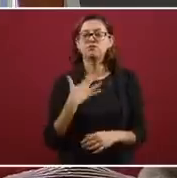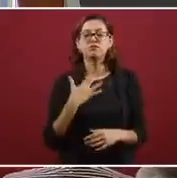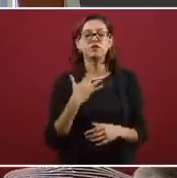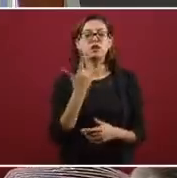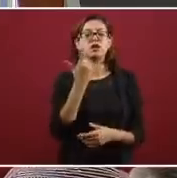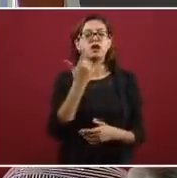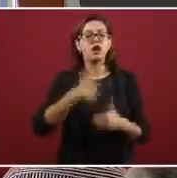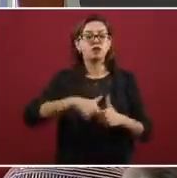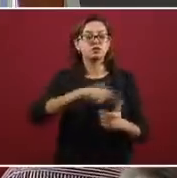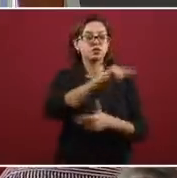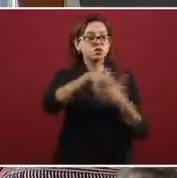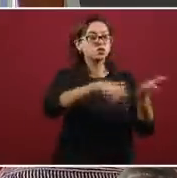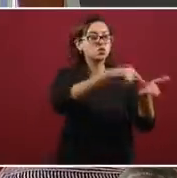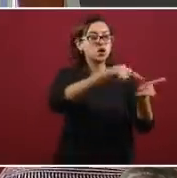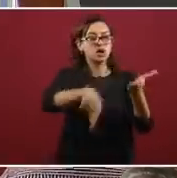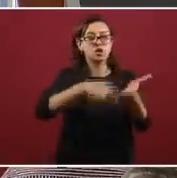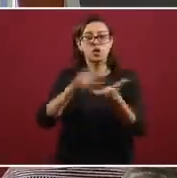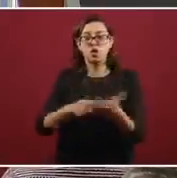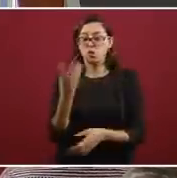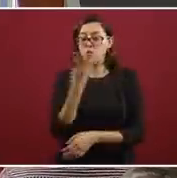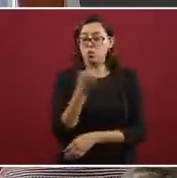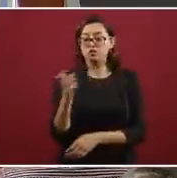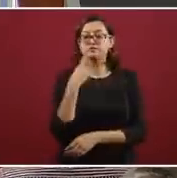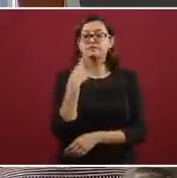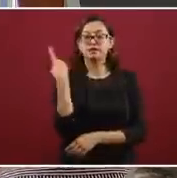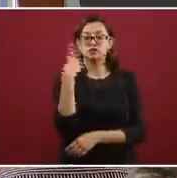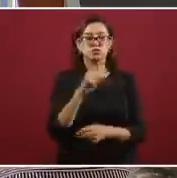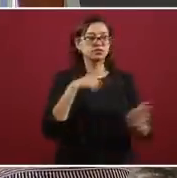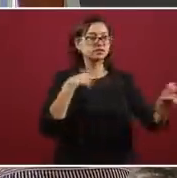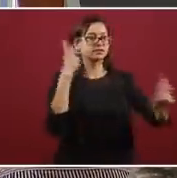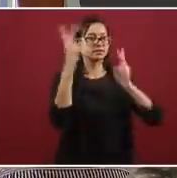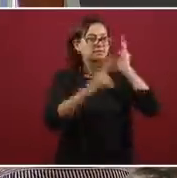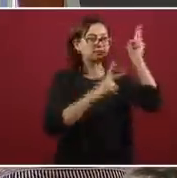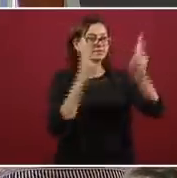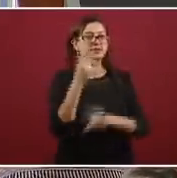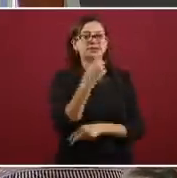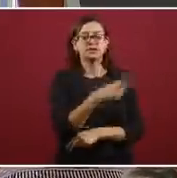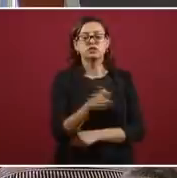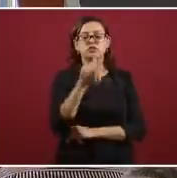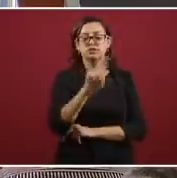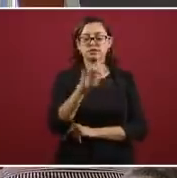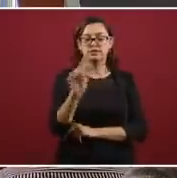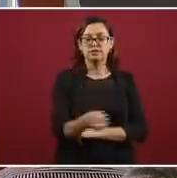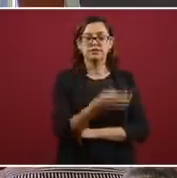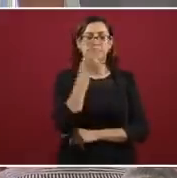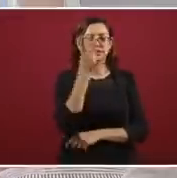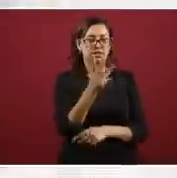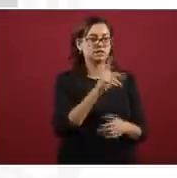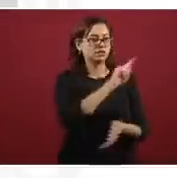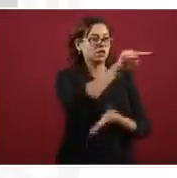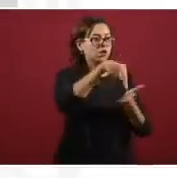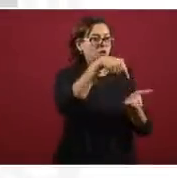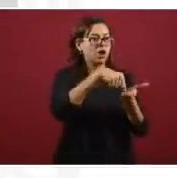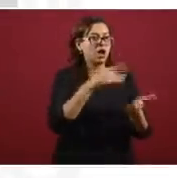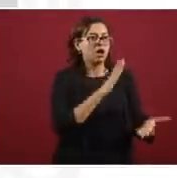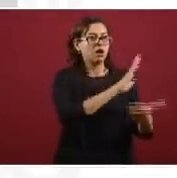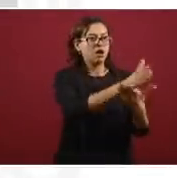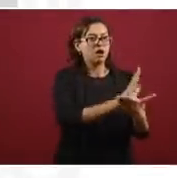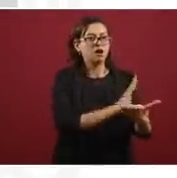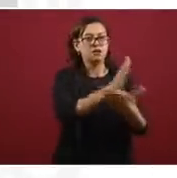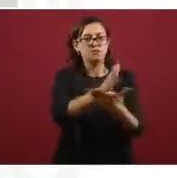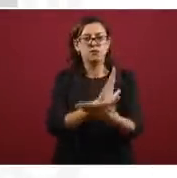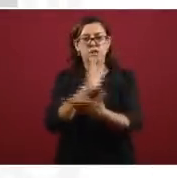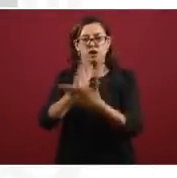400 denuncias esta semana, visitamos 173 gasolineras entre visitas